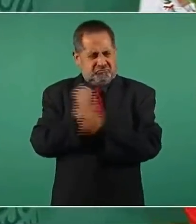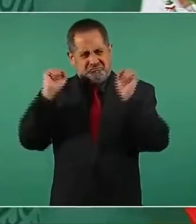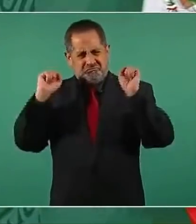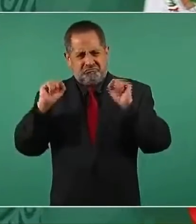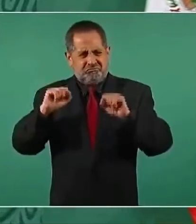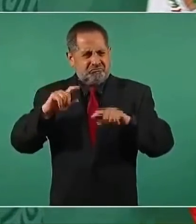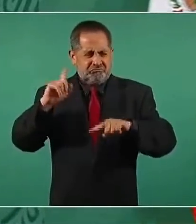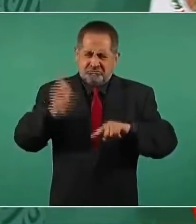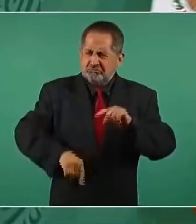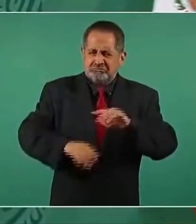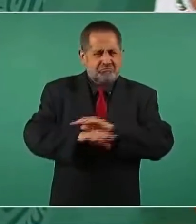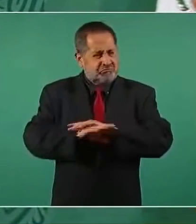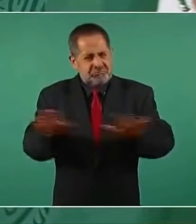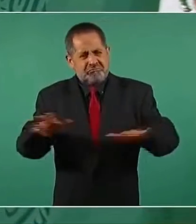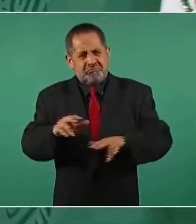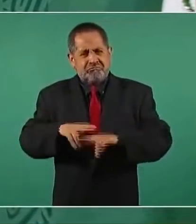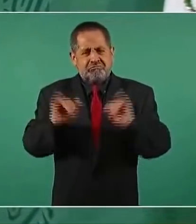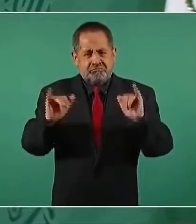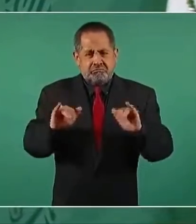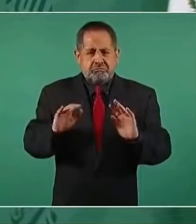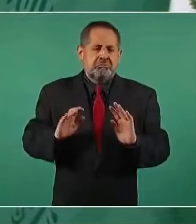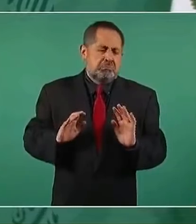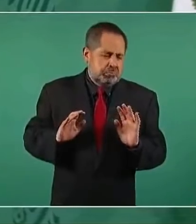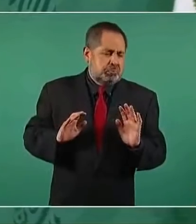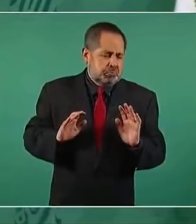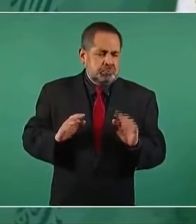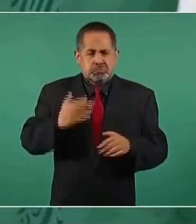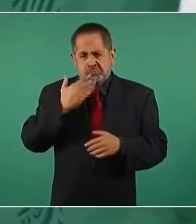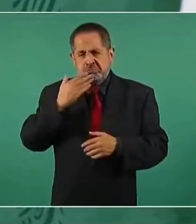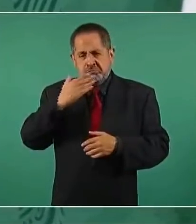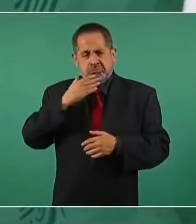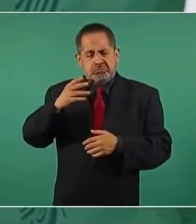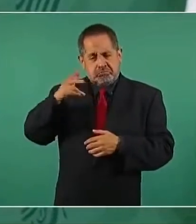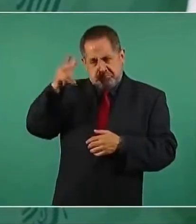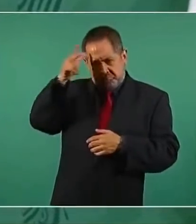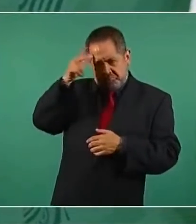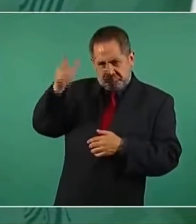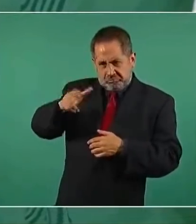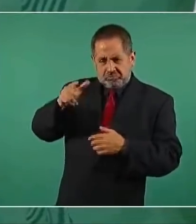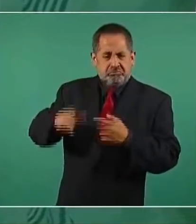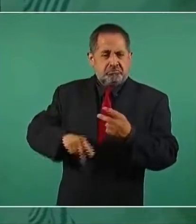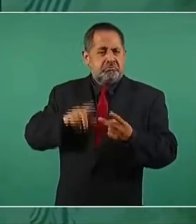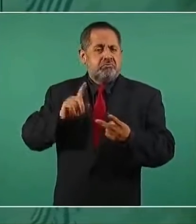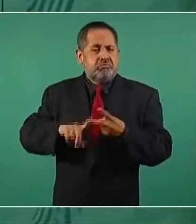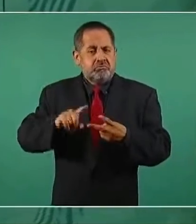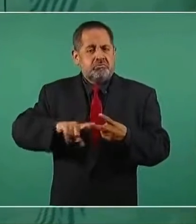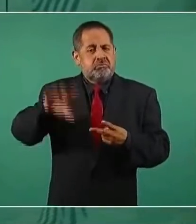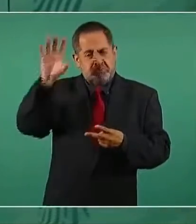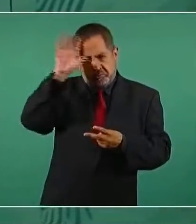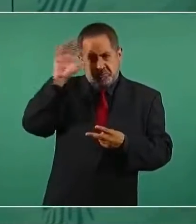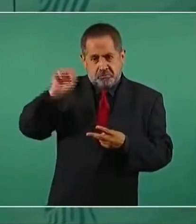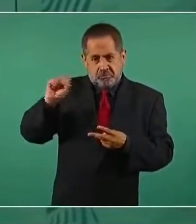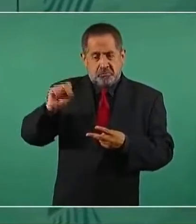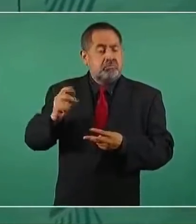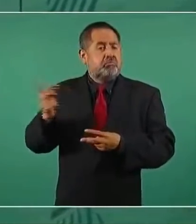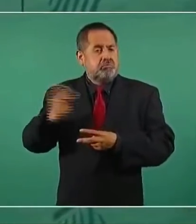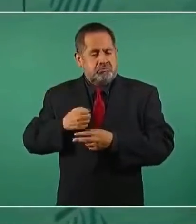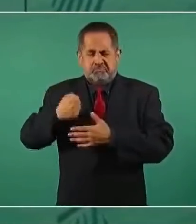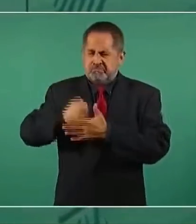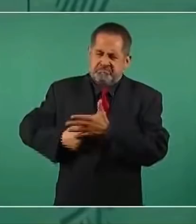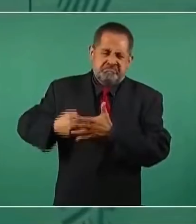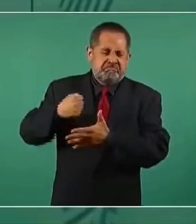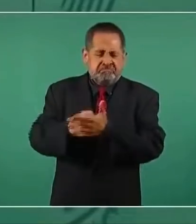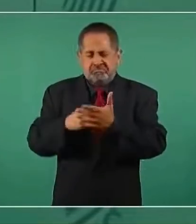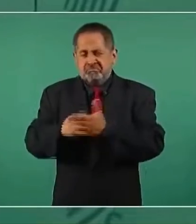manera extraordinaria, estos 2 curas rebeldes, Hidalgo y Morelos, luchaban por la